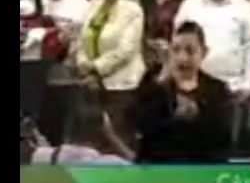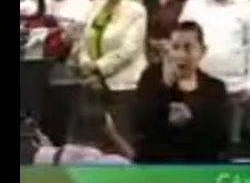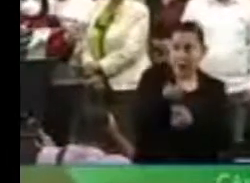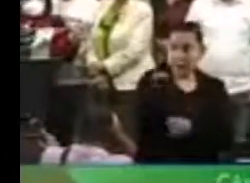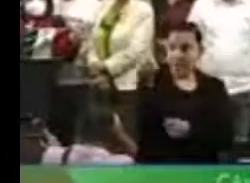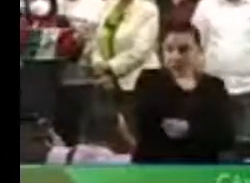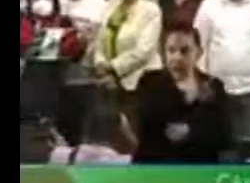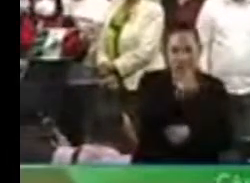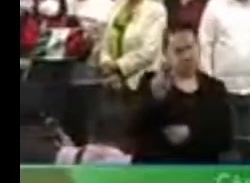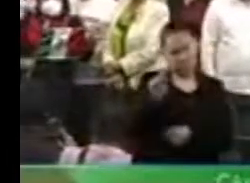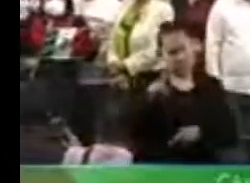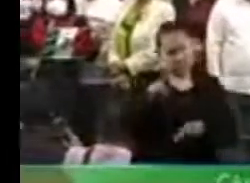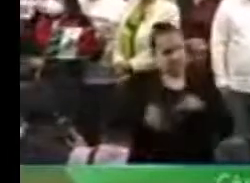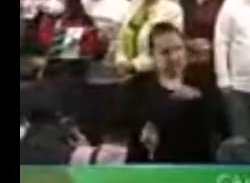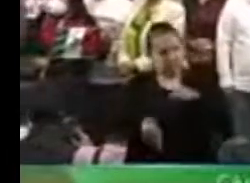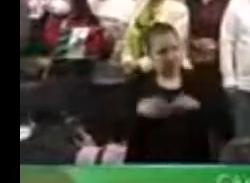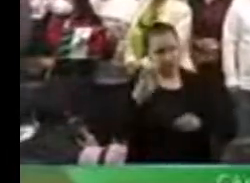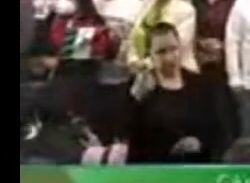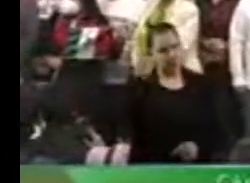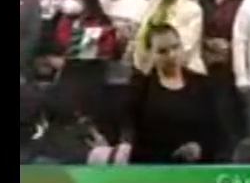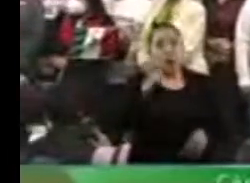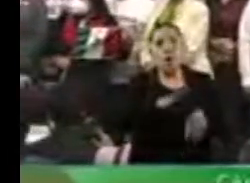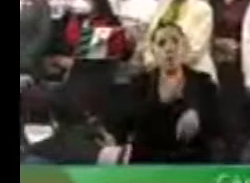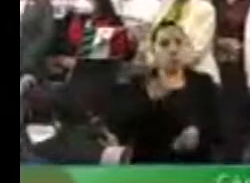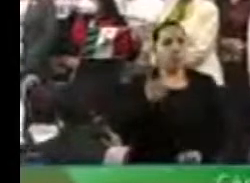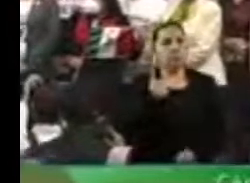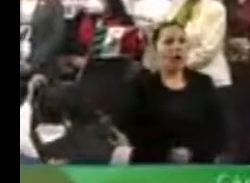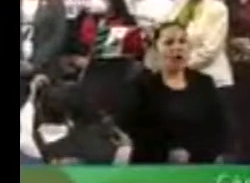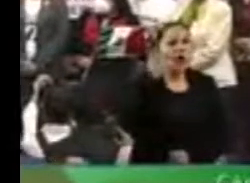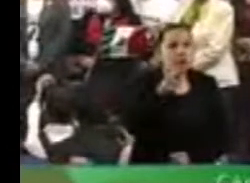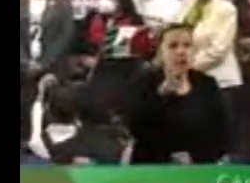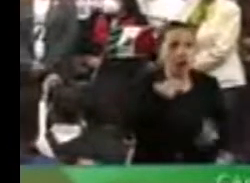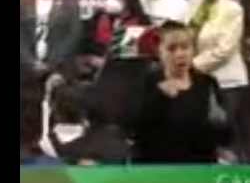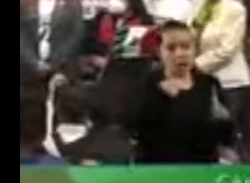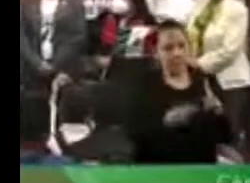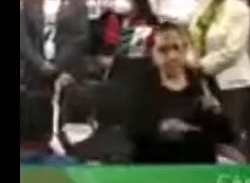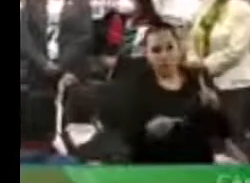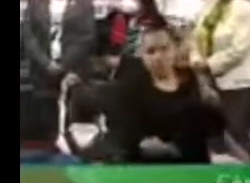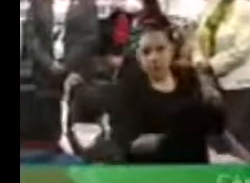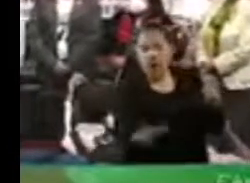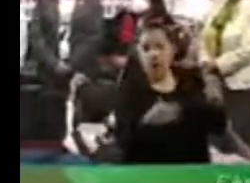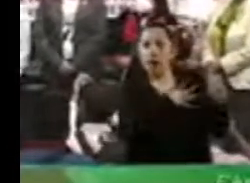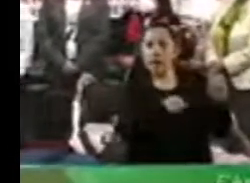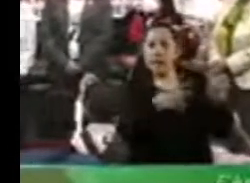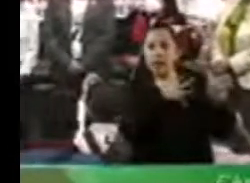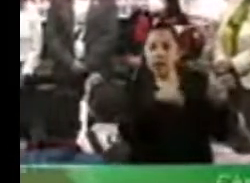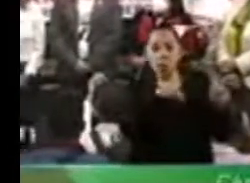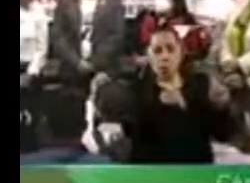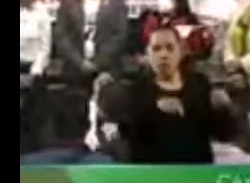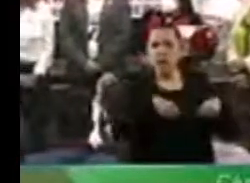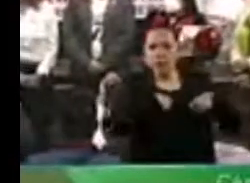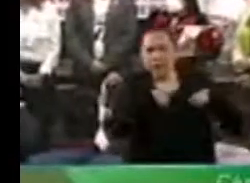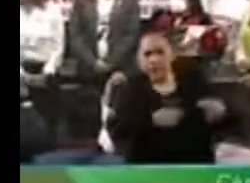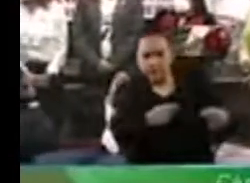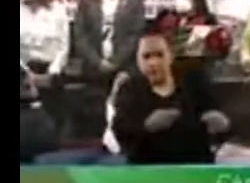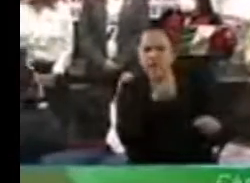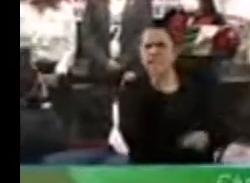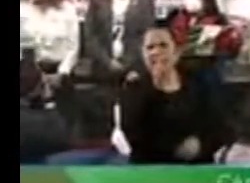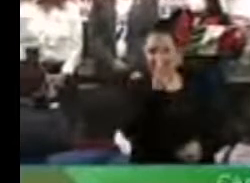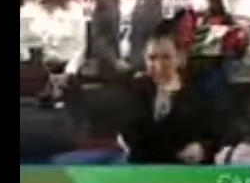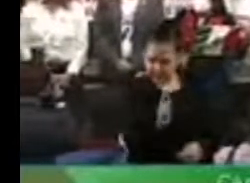quería que sus hijos cargaran con el estigma de ser señalados como hijos de un traidor a la